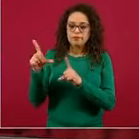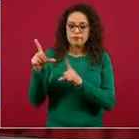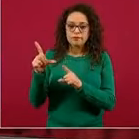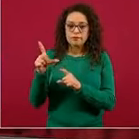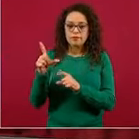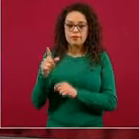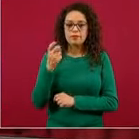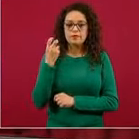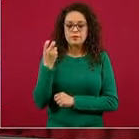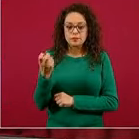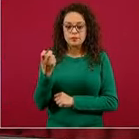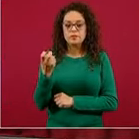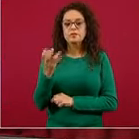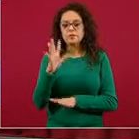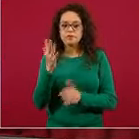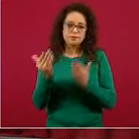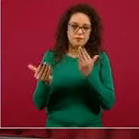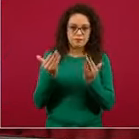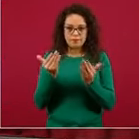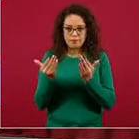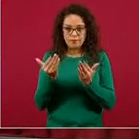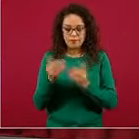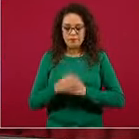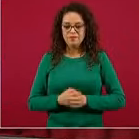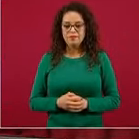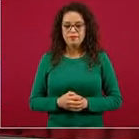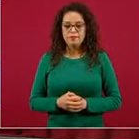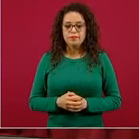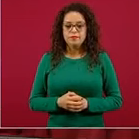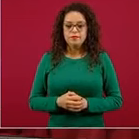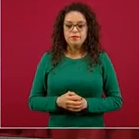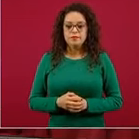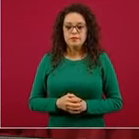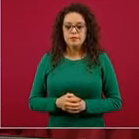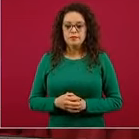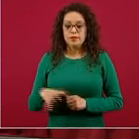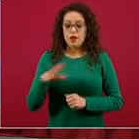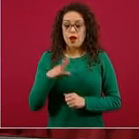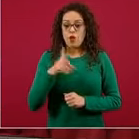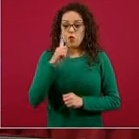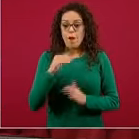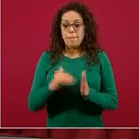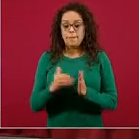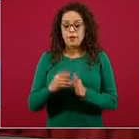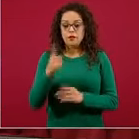casos que estamos estimando. Si hasta el momento decíamos que hay